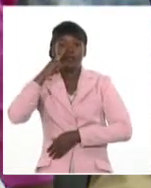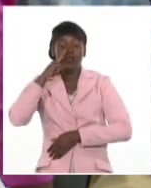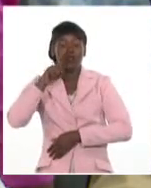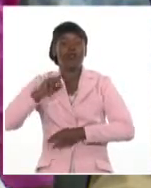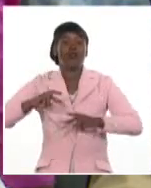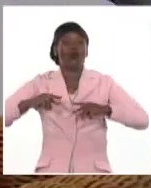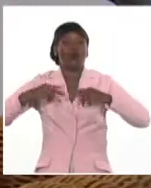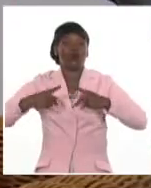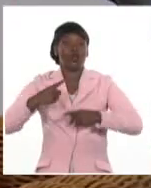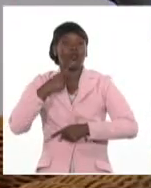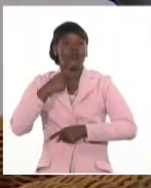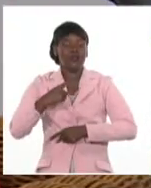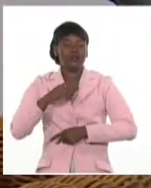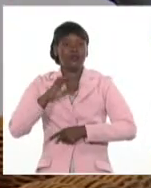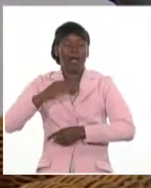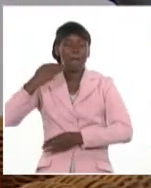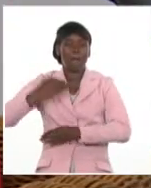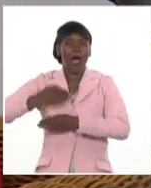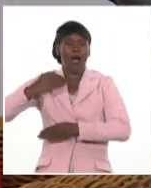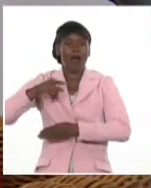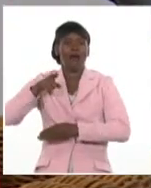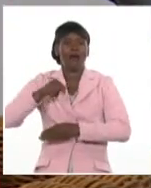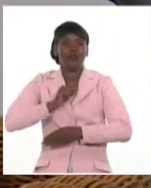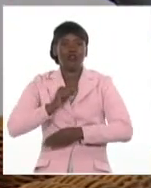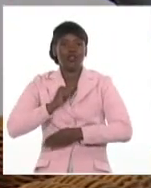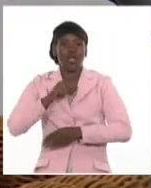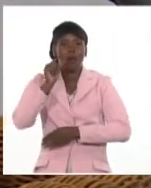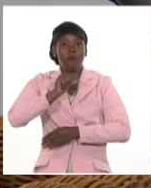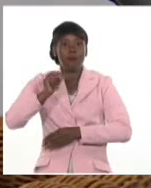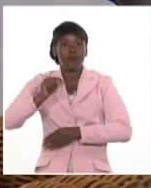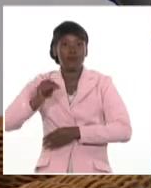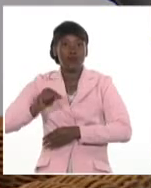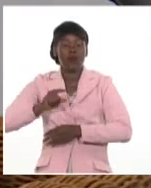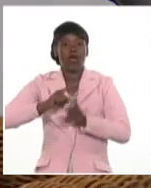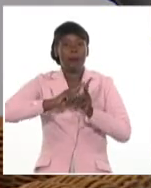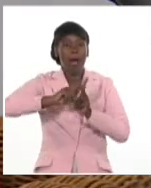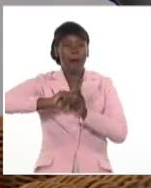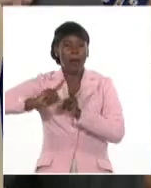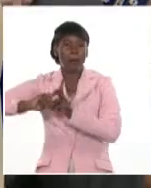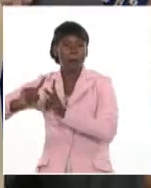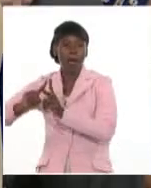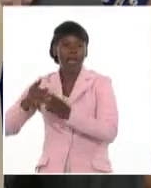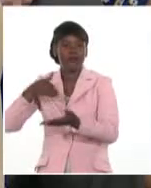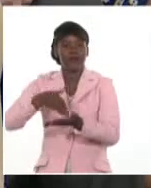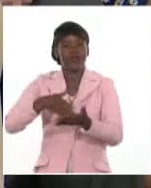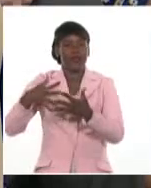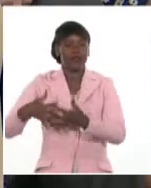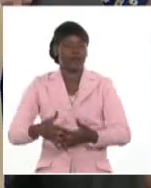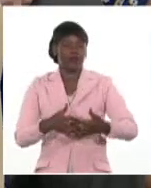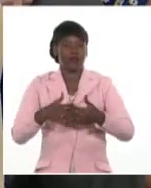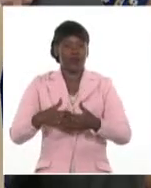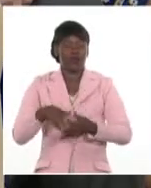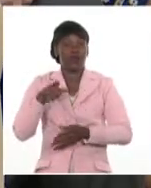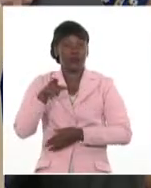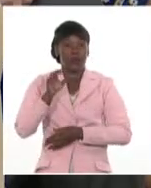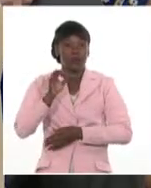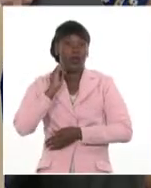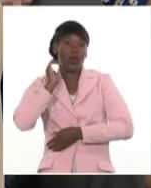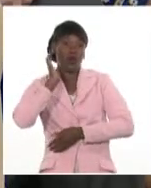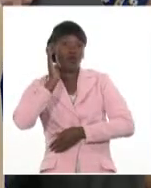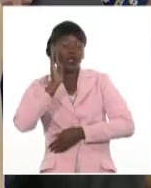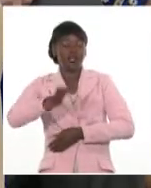académica a realizar investigaciones sobre países como México, Bolivia y Cuba. La cita se enmarca en la celebración por los